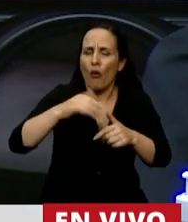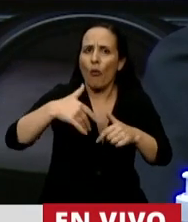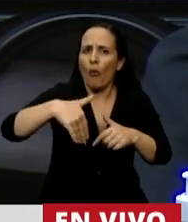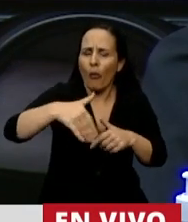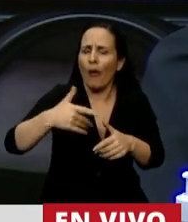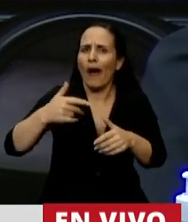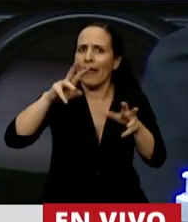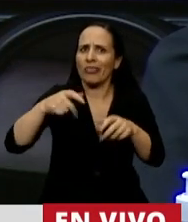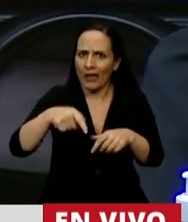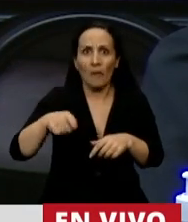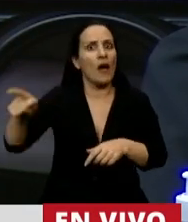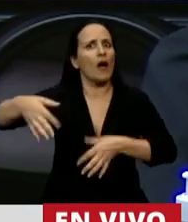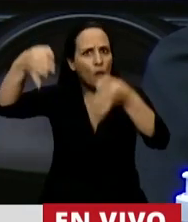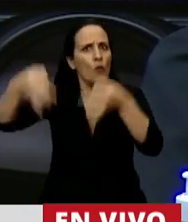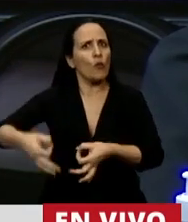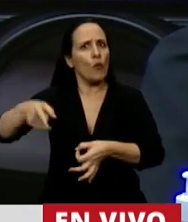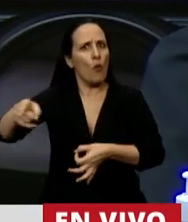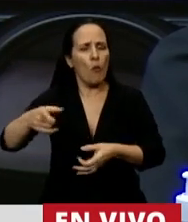debatiera. Y cumpliendo